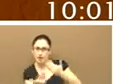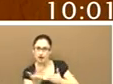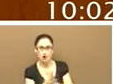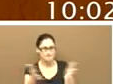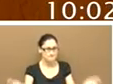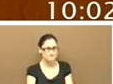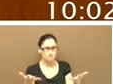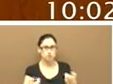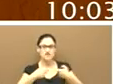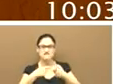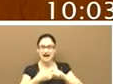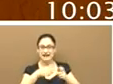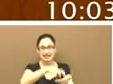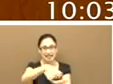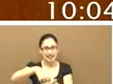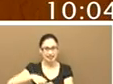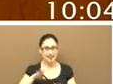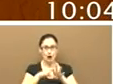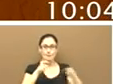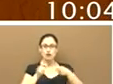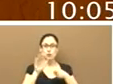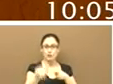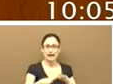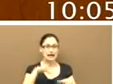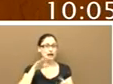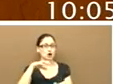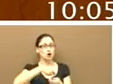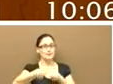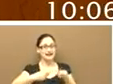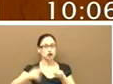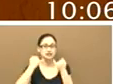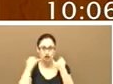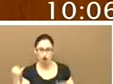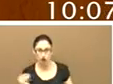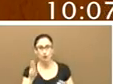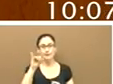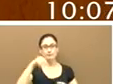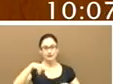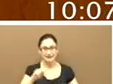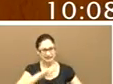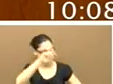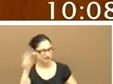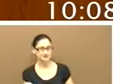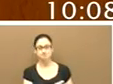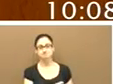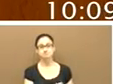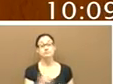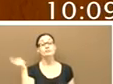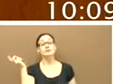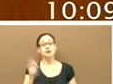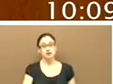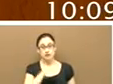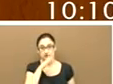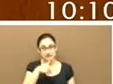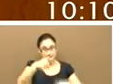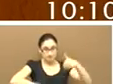de franquicias a los comercios rurales al electrónico a los consorcios de pymes comerciales y también atendiendo a las